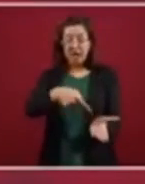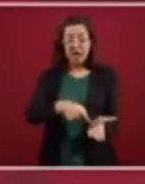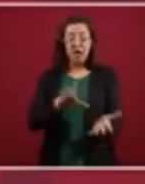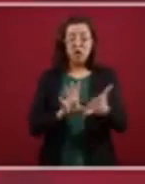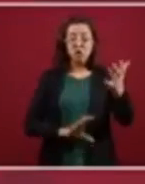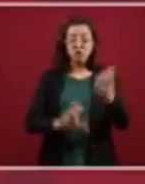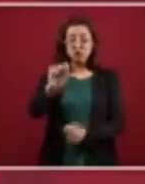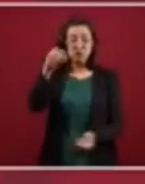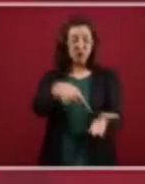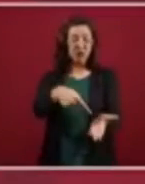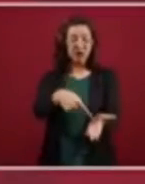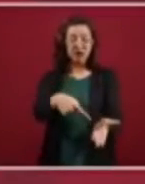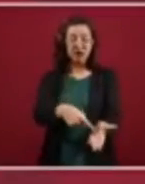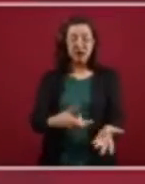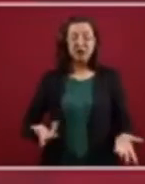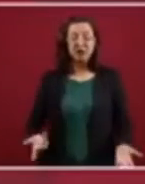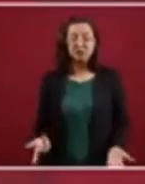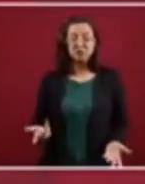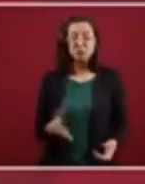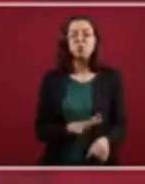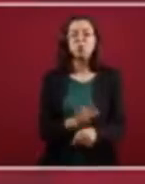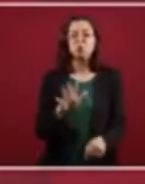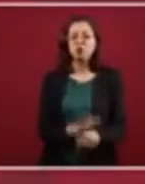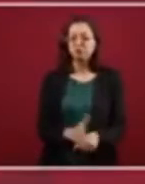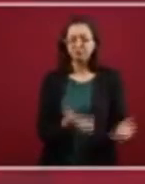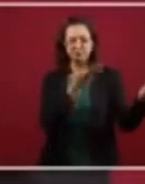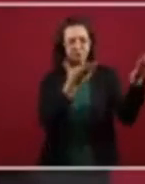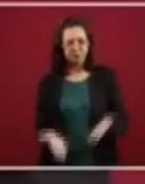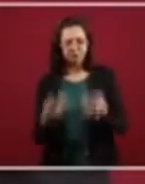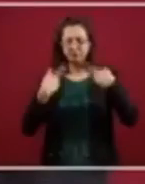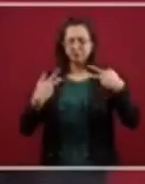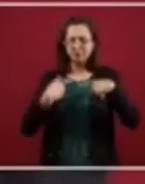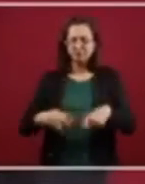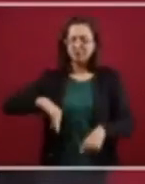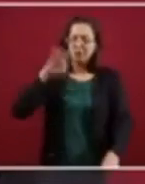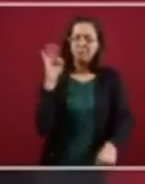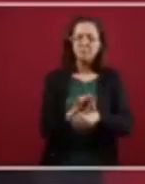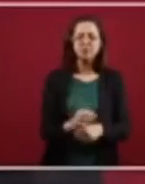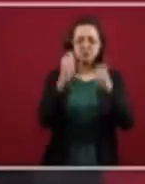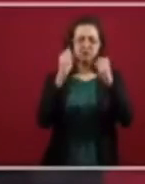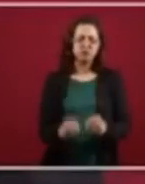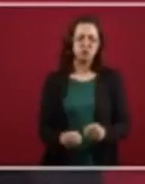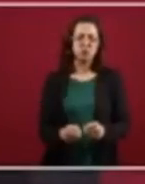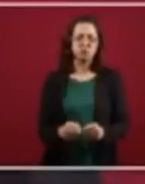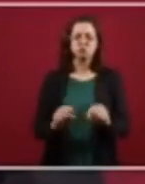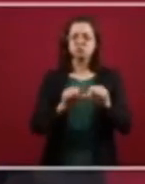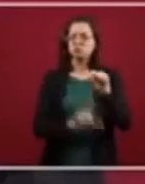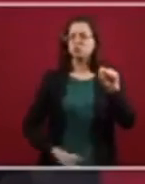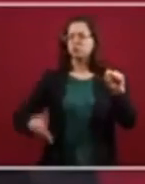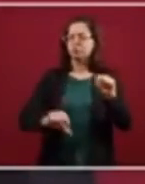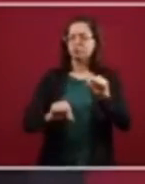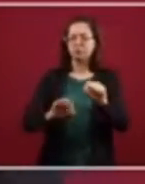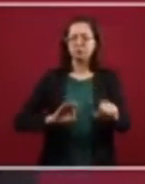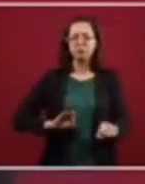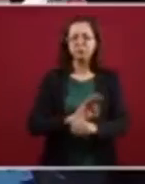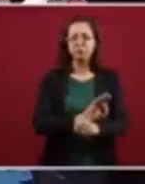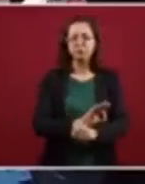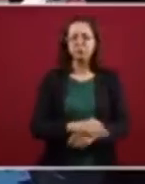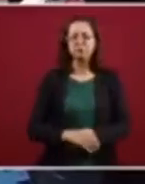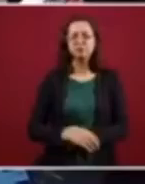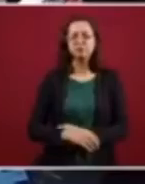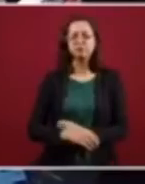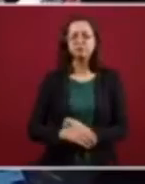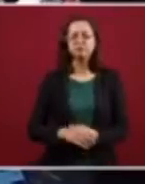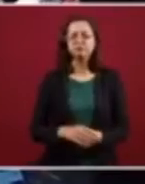su constitución, es ofrecer las garantías a esas personas de que estarán seguros en nuestro país. Entonces, ahora,